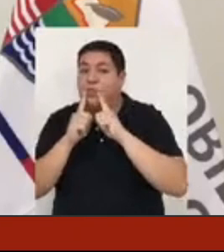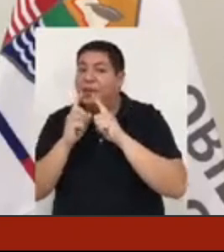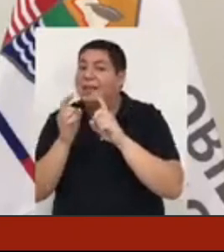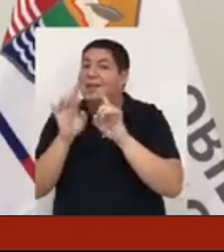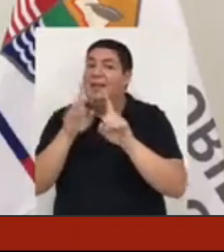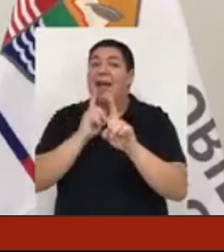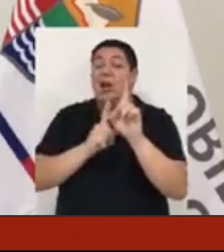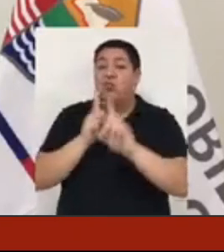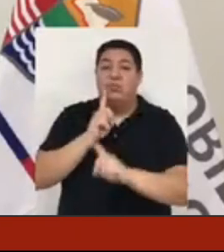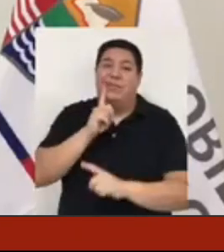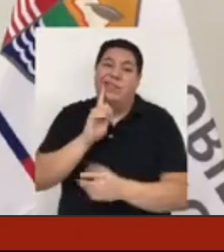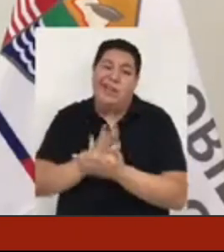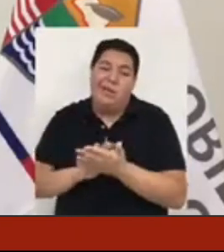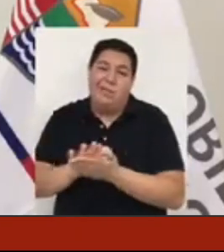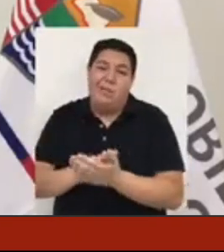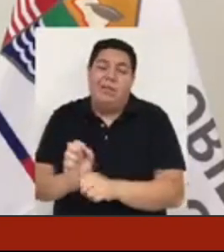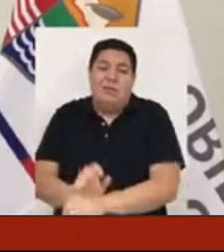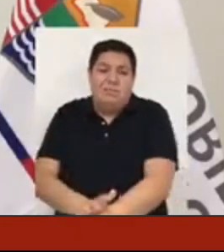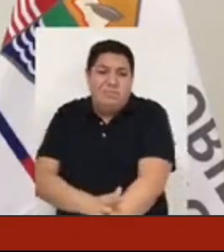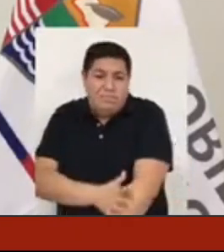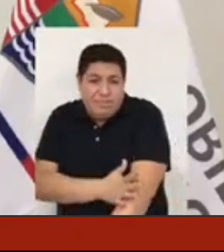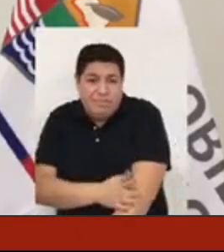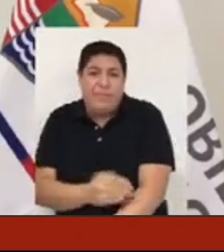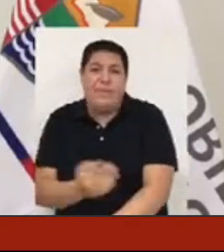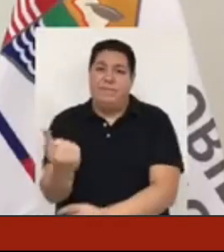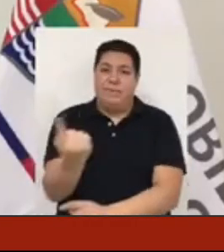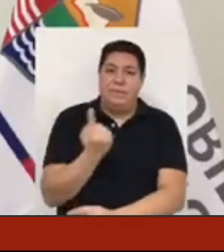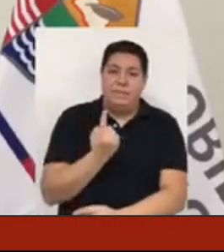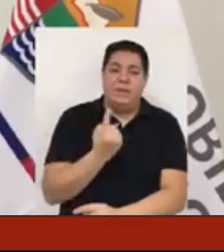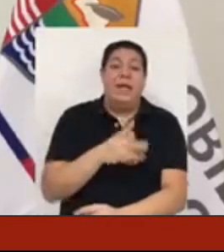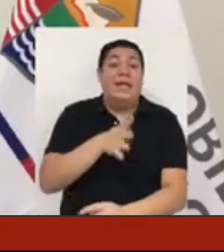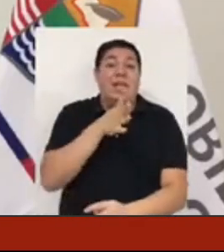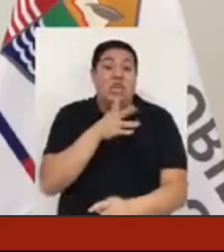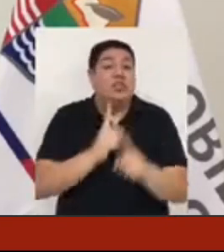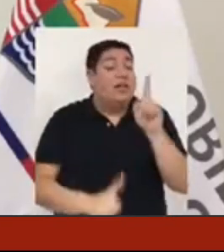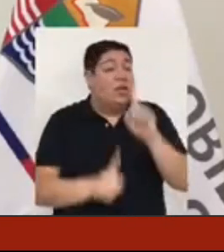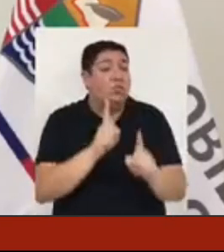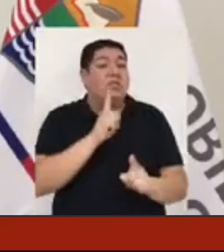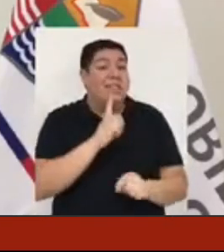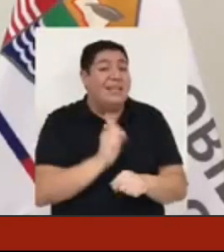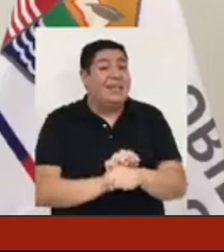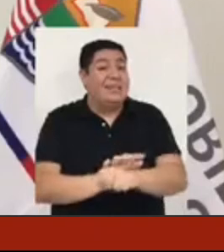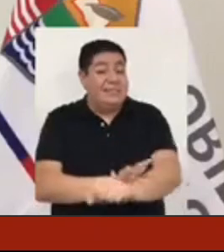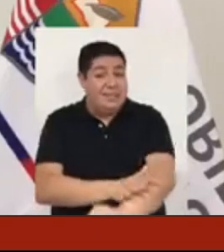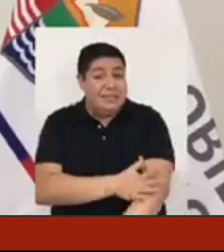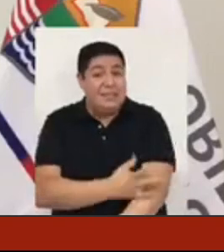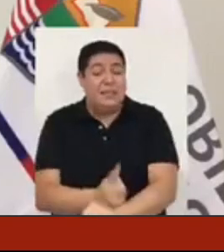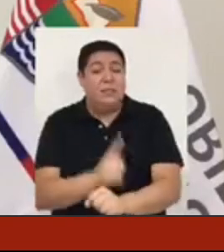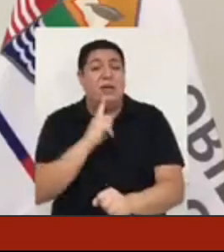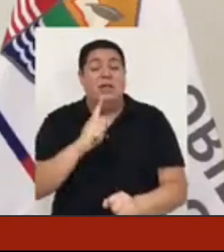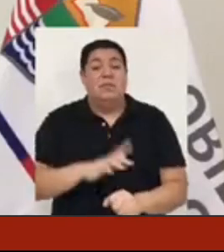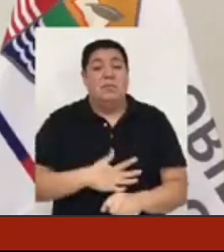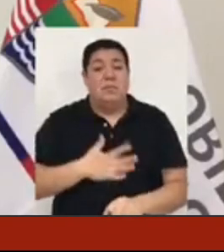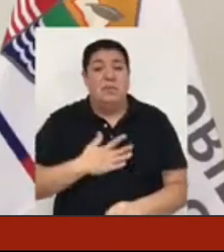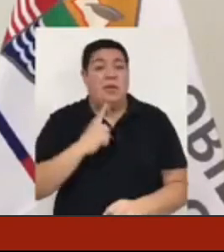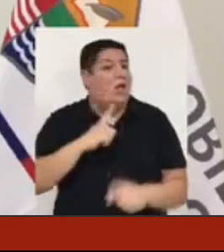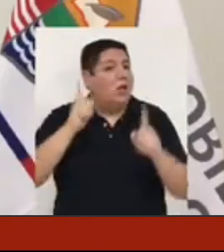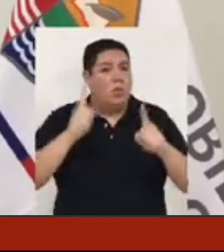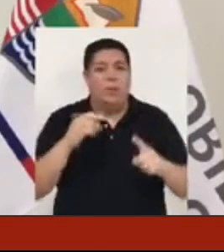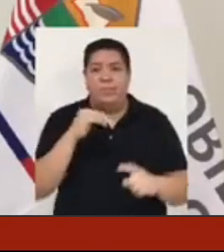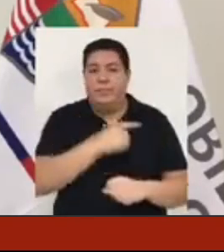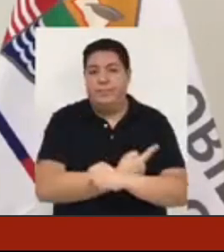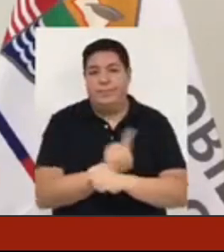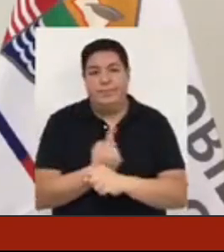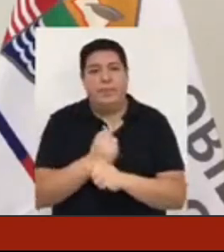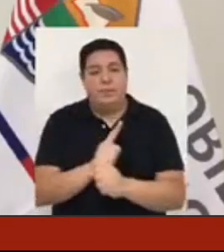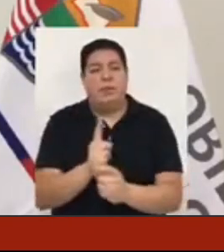caso de que presenten sintomatología yo en este minuto no sé si alguno de ellos ha presentado sintomatología y se hacía ha sido se toma inmediatamente el